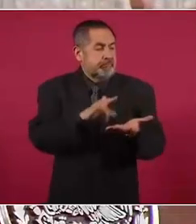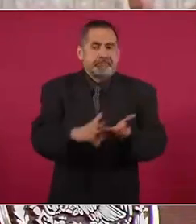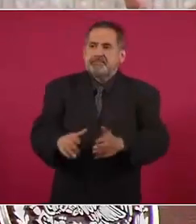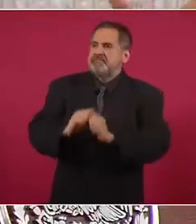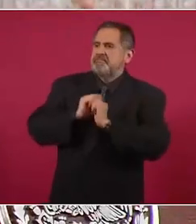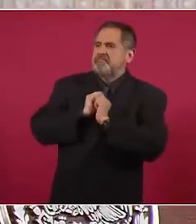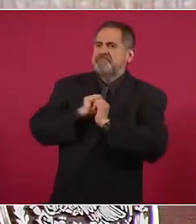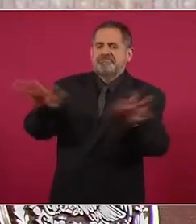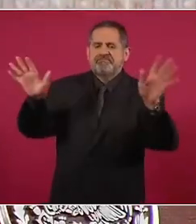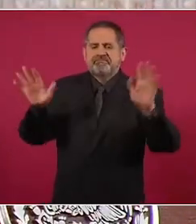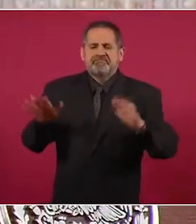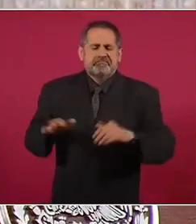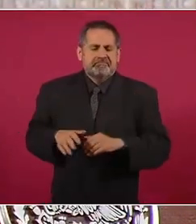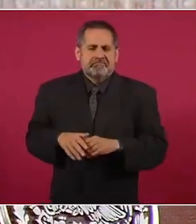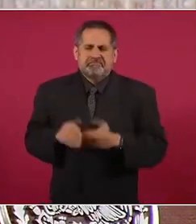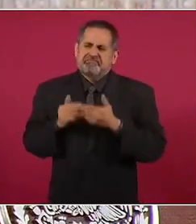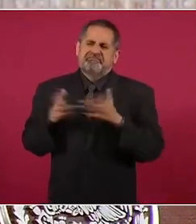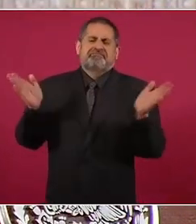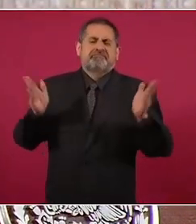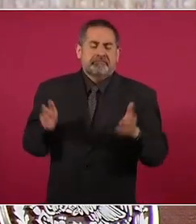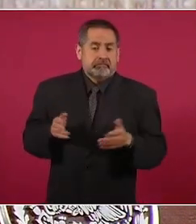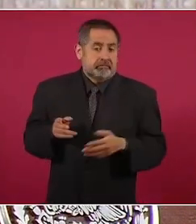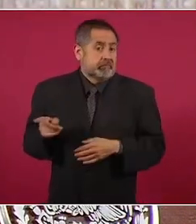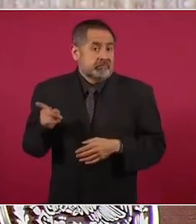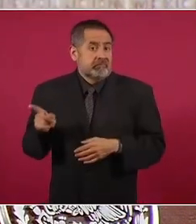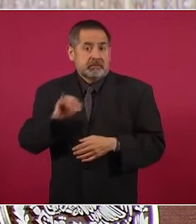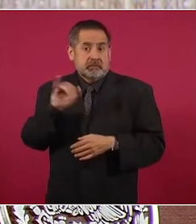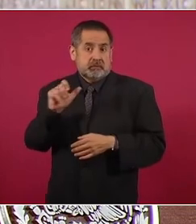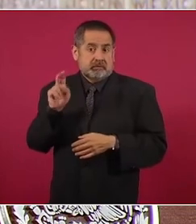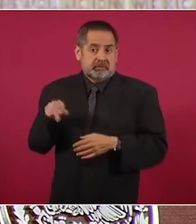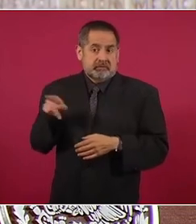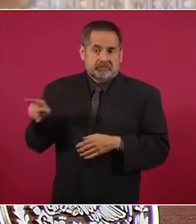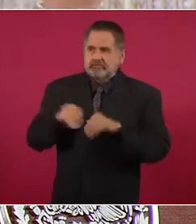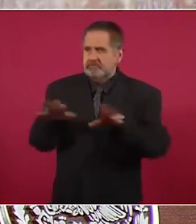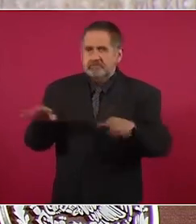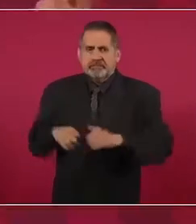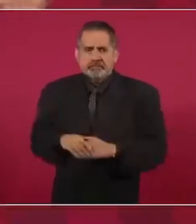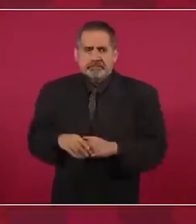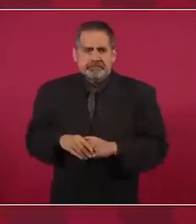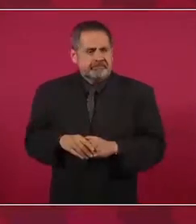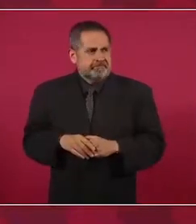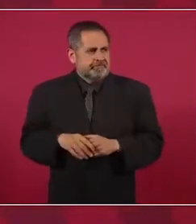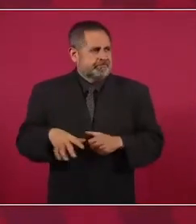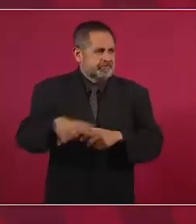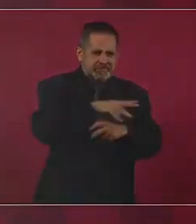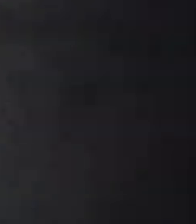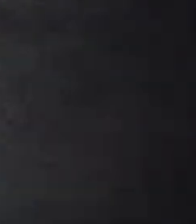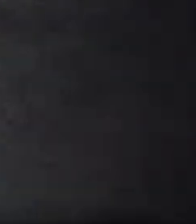Ese conocimiento.